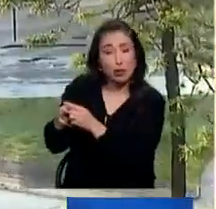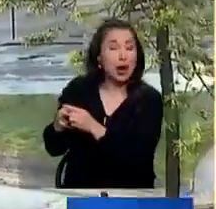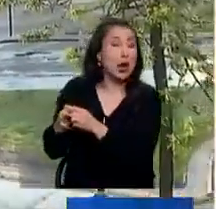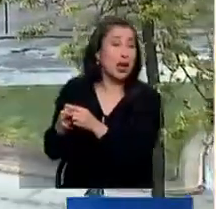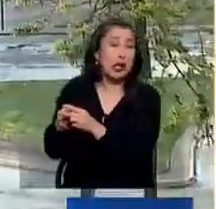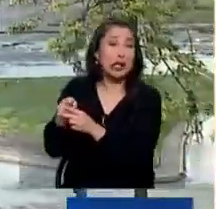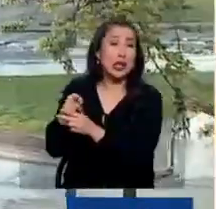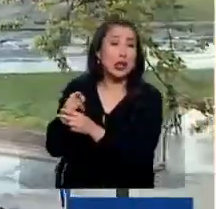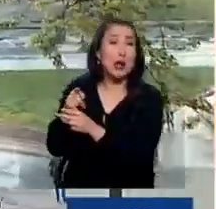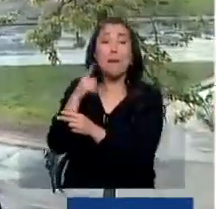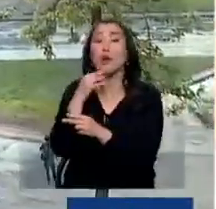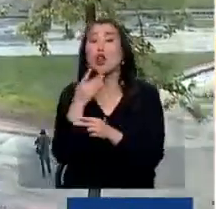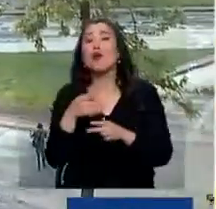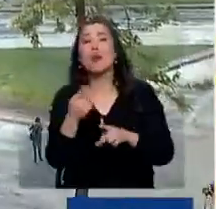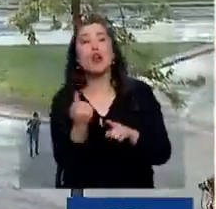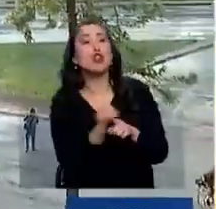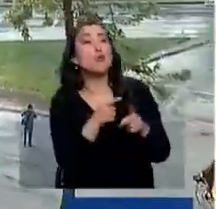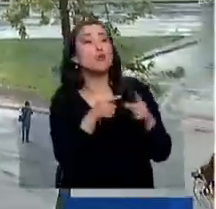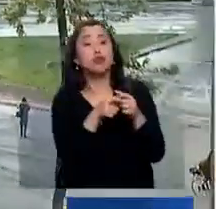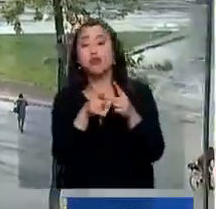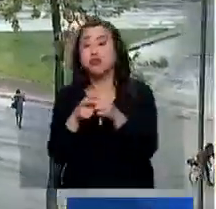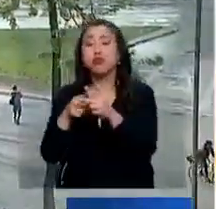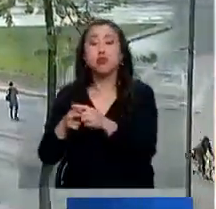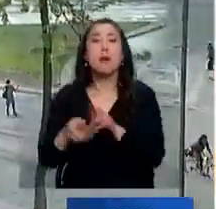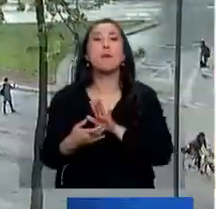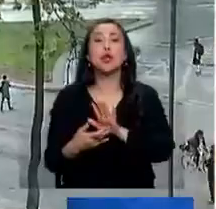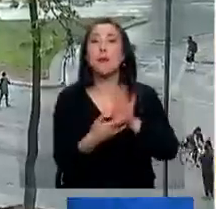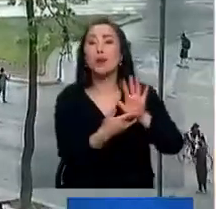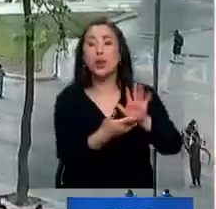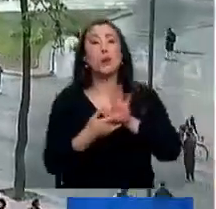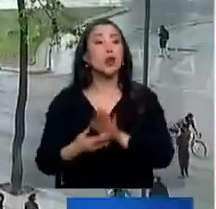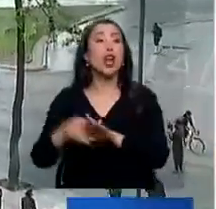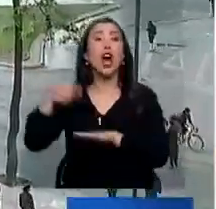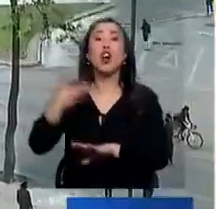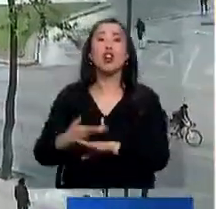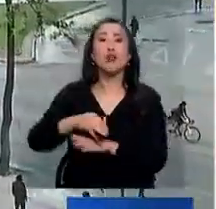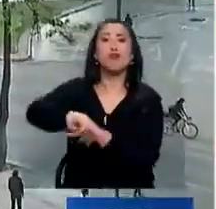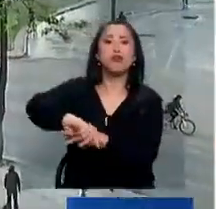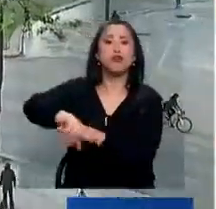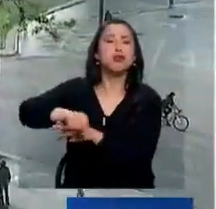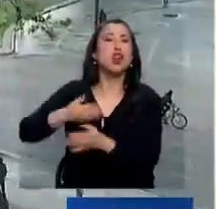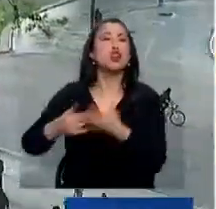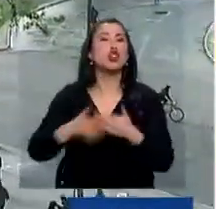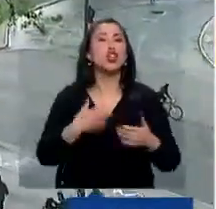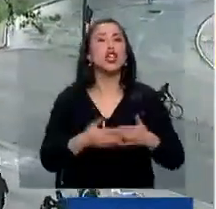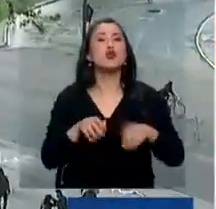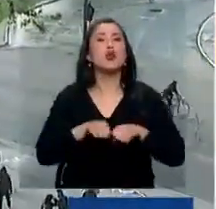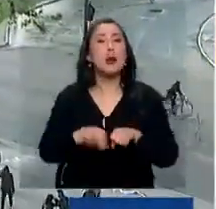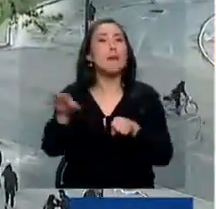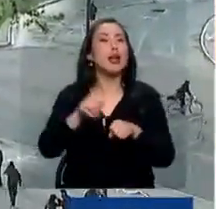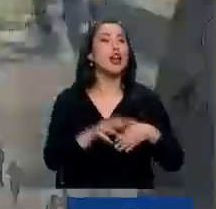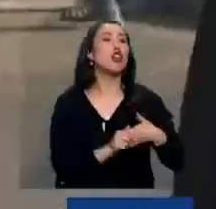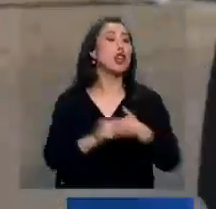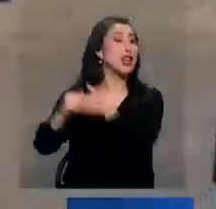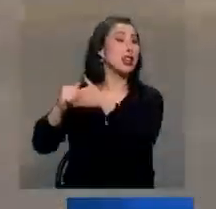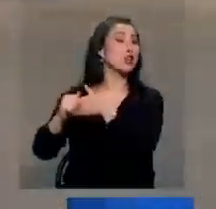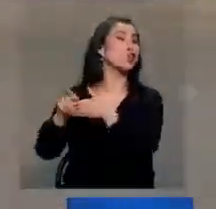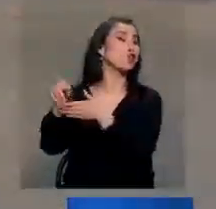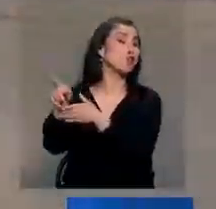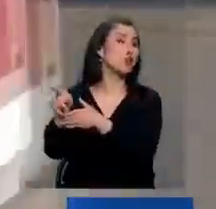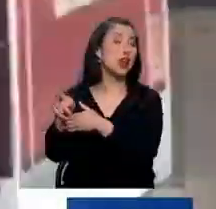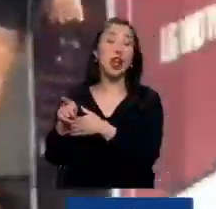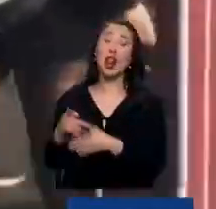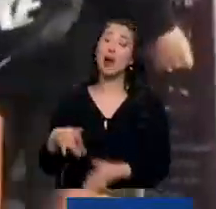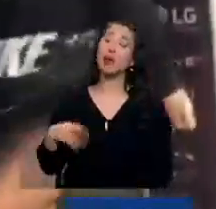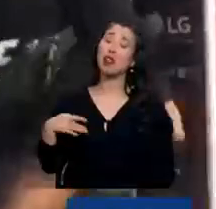Alcanda, frente a nuestro panel, porque vamos a ir interrumpiendo esta programación, vamos a mostrar imágenes de un saqueo de un supermercado líder en Pudahuel. Son imágenes lamentables, pero